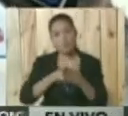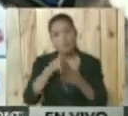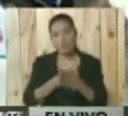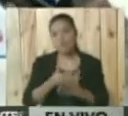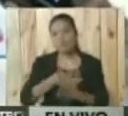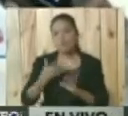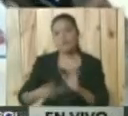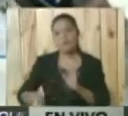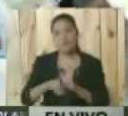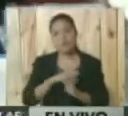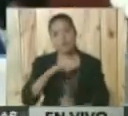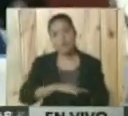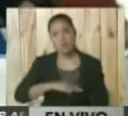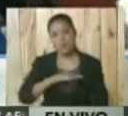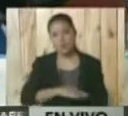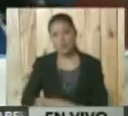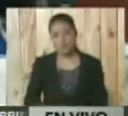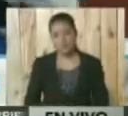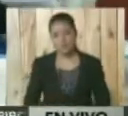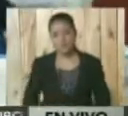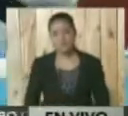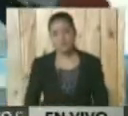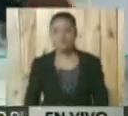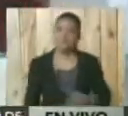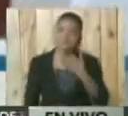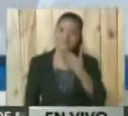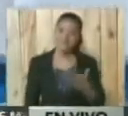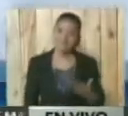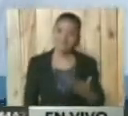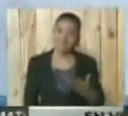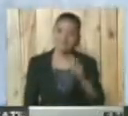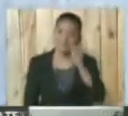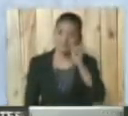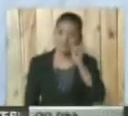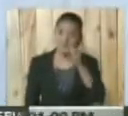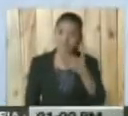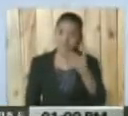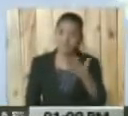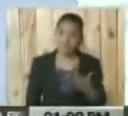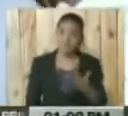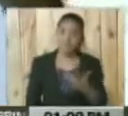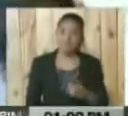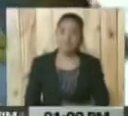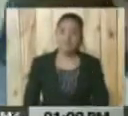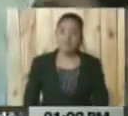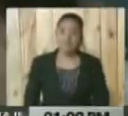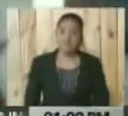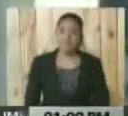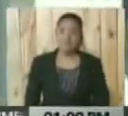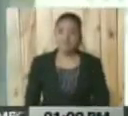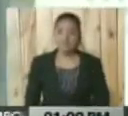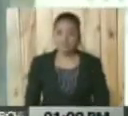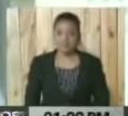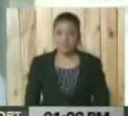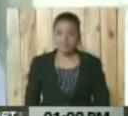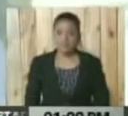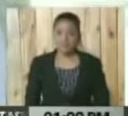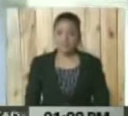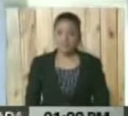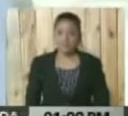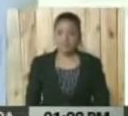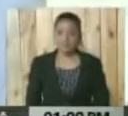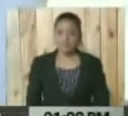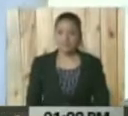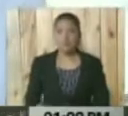derechos morales sean restituidos. Agradecemos a este compañero víctima. Él apareció, su identidad